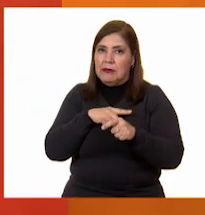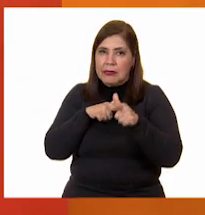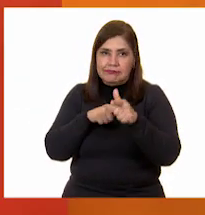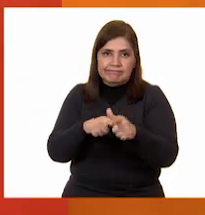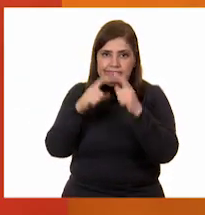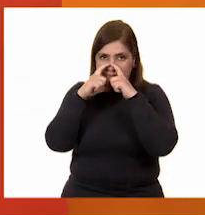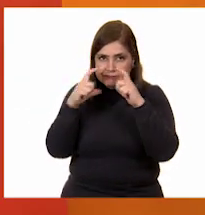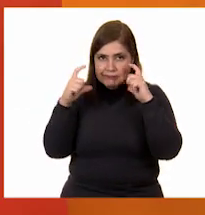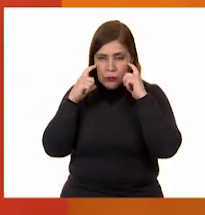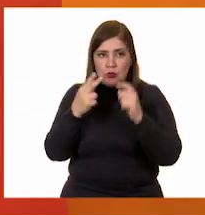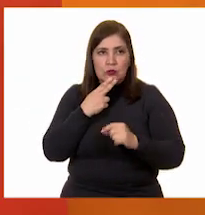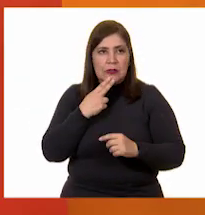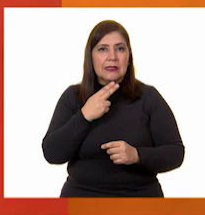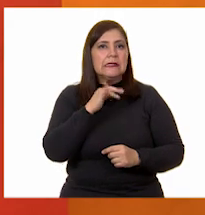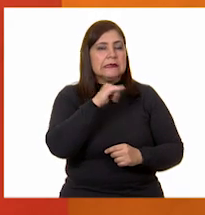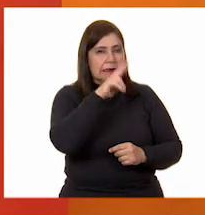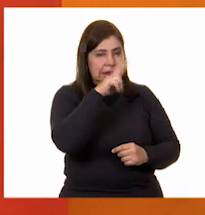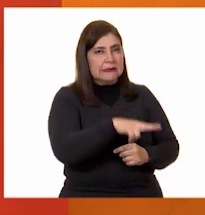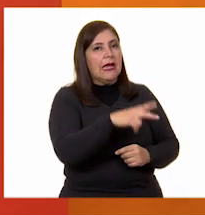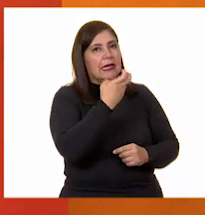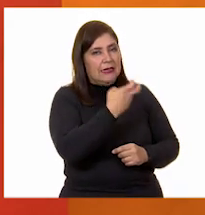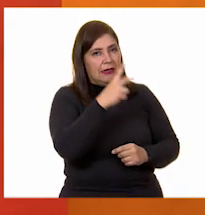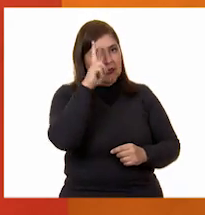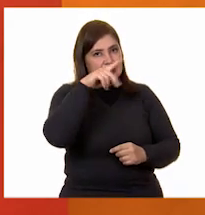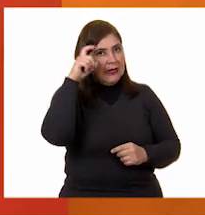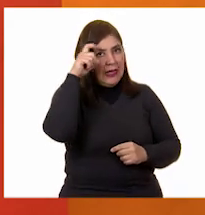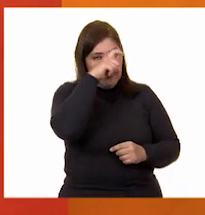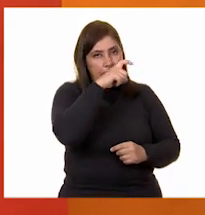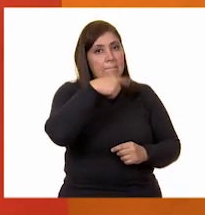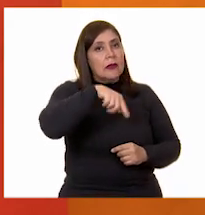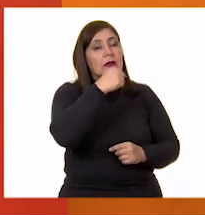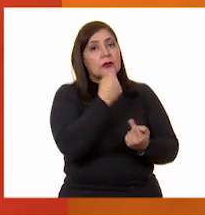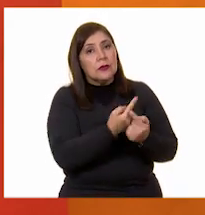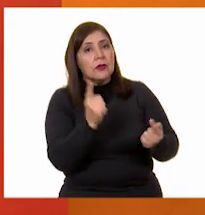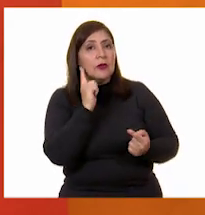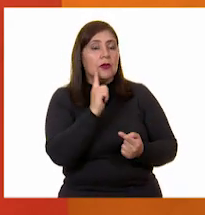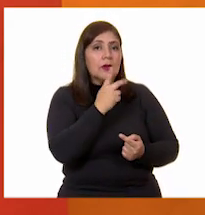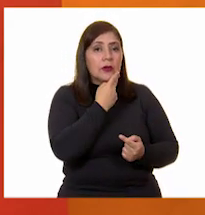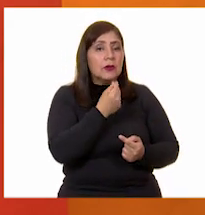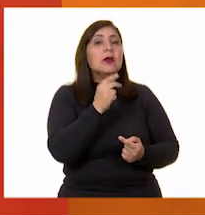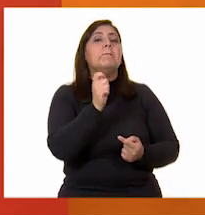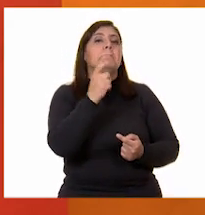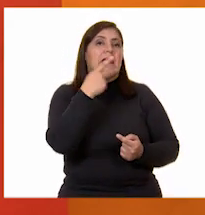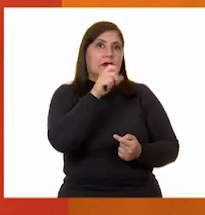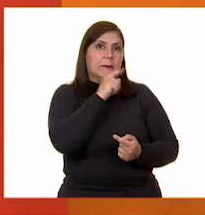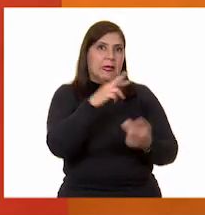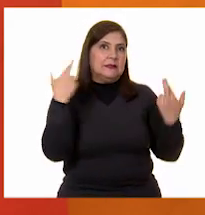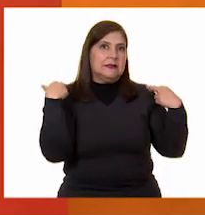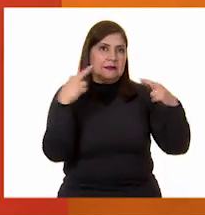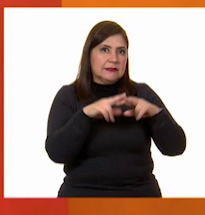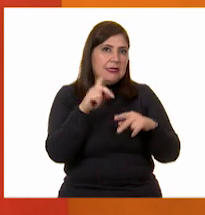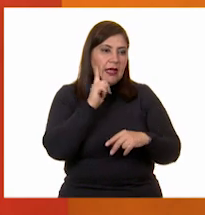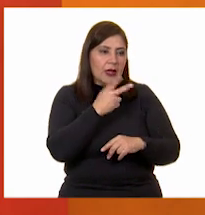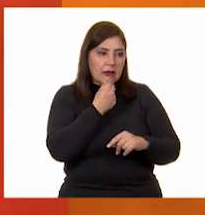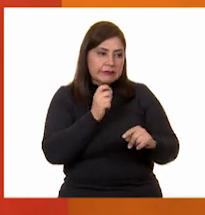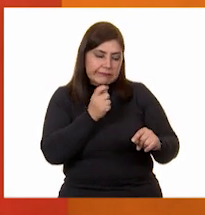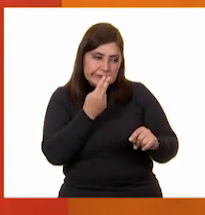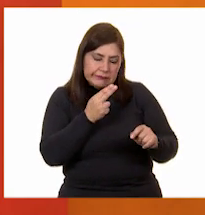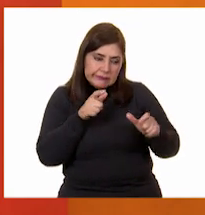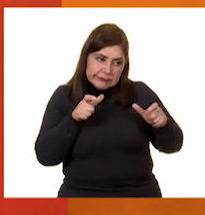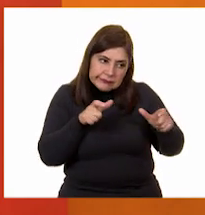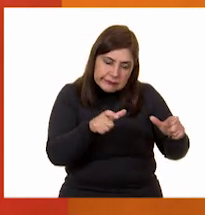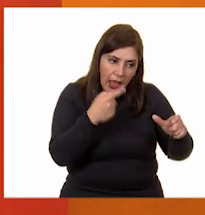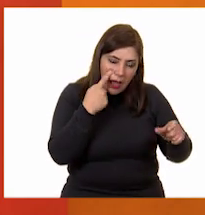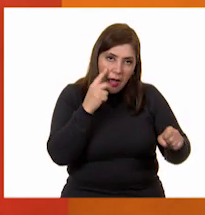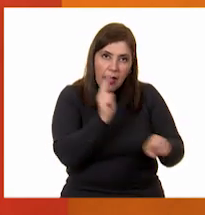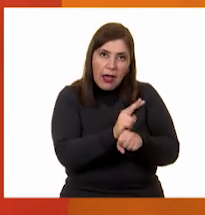usando. Claro, es un gran reto y sobre todo para las y los docentes, porque tienen que estar al pendiente de muchas